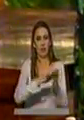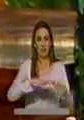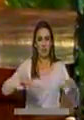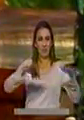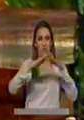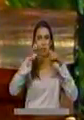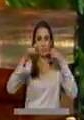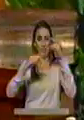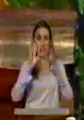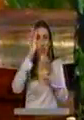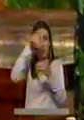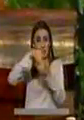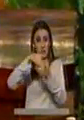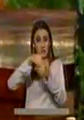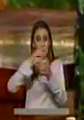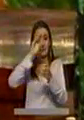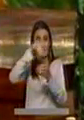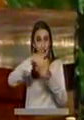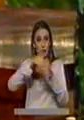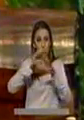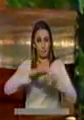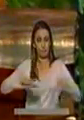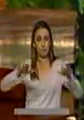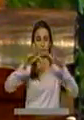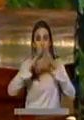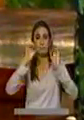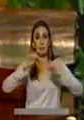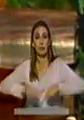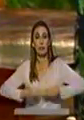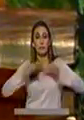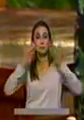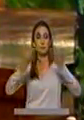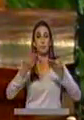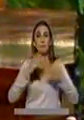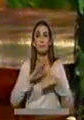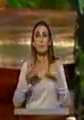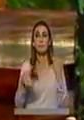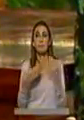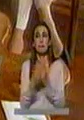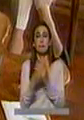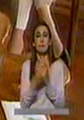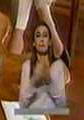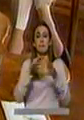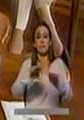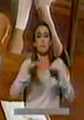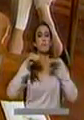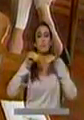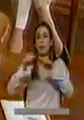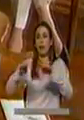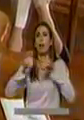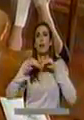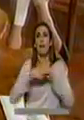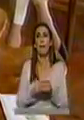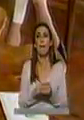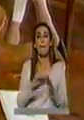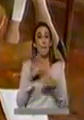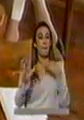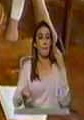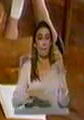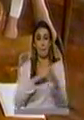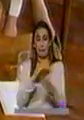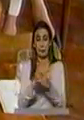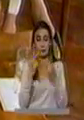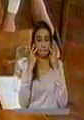está nuestra planta de procesos y todo está al alcance de todo el mundo. De todas partes del mundo nos